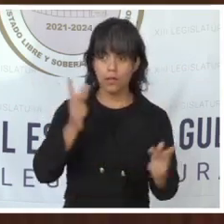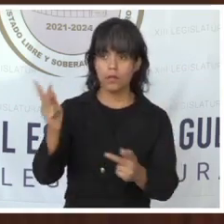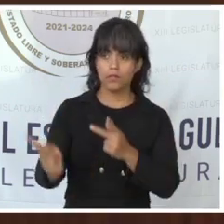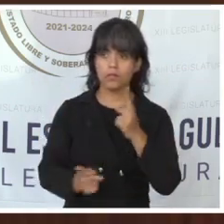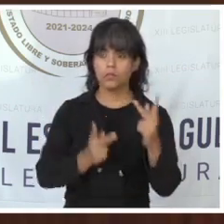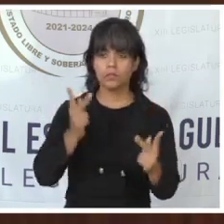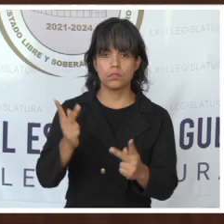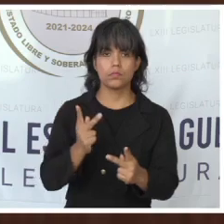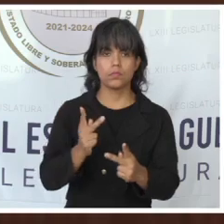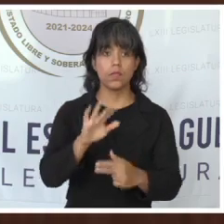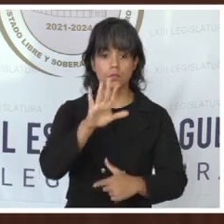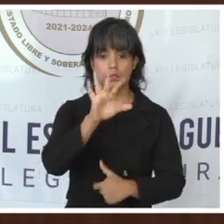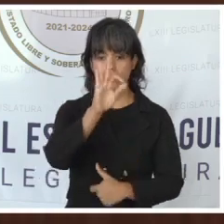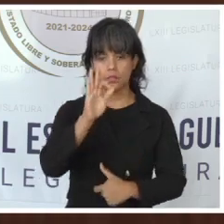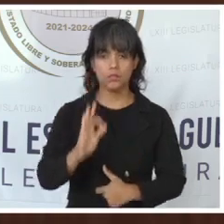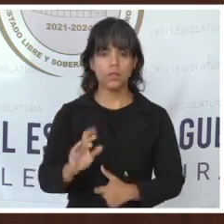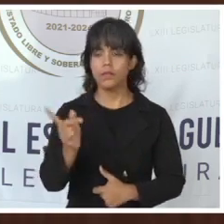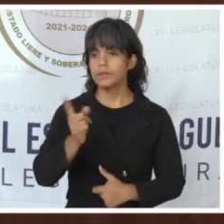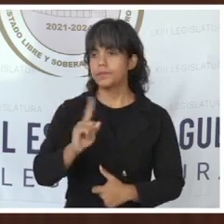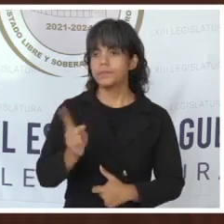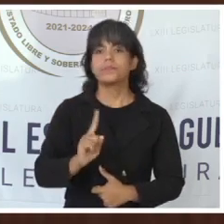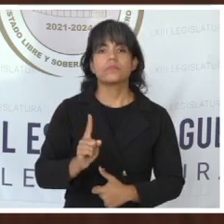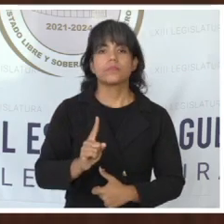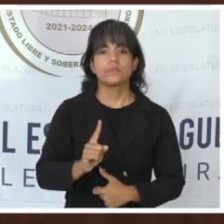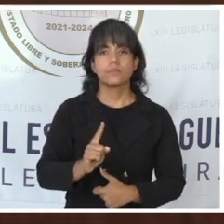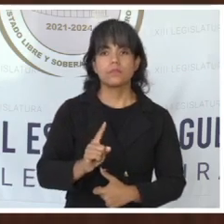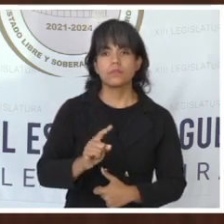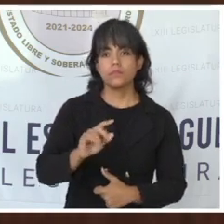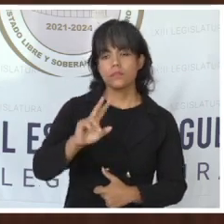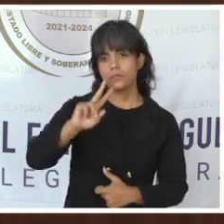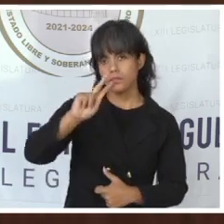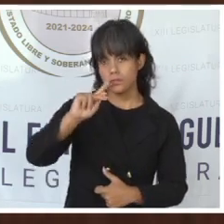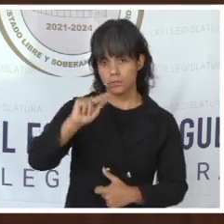el 80%, queremos el 100%?